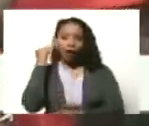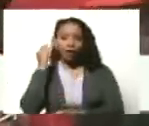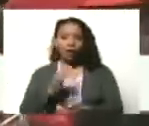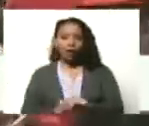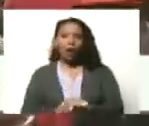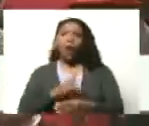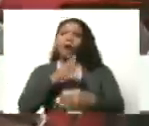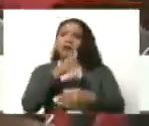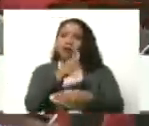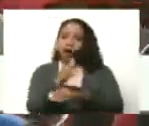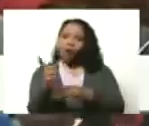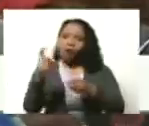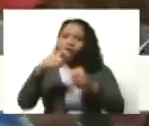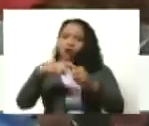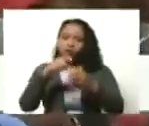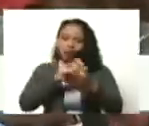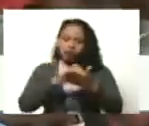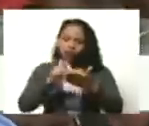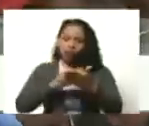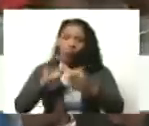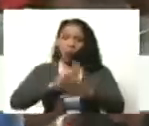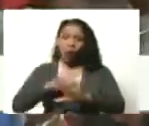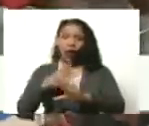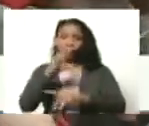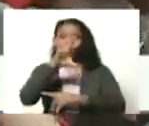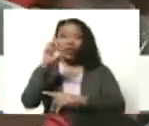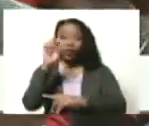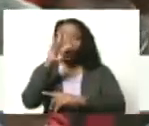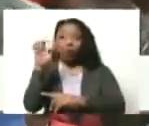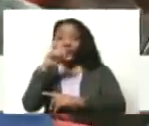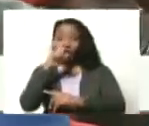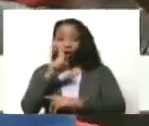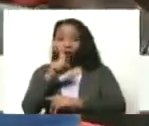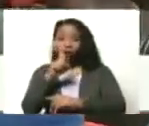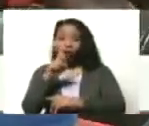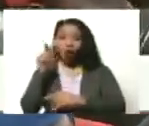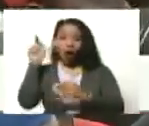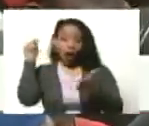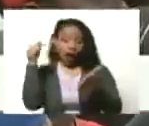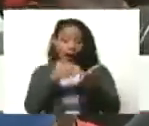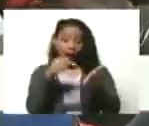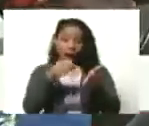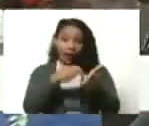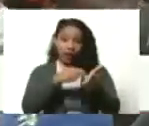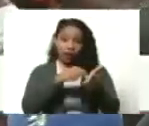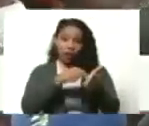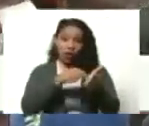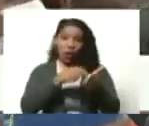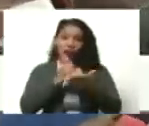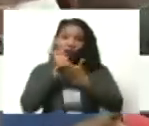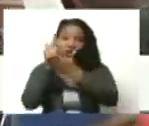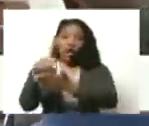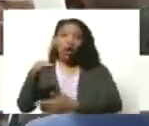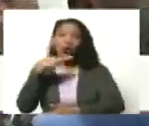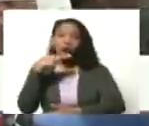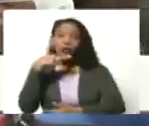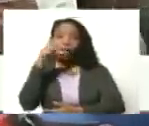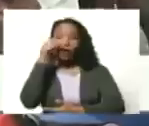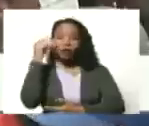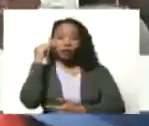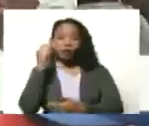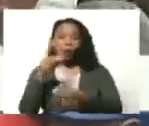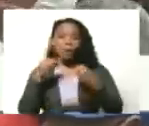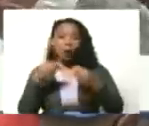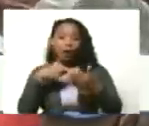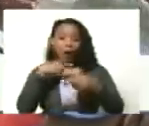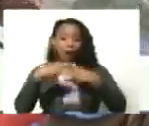vamos a registrar eso. Porque dentro de 30, 40 años, eso le va a servir a nuestros nietos para